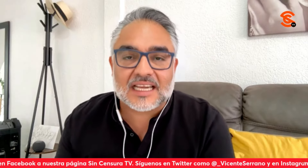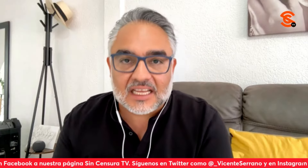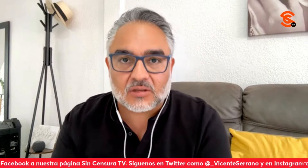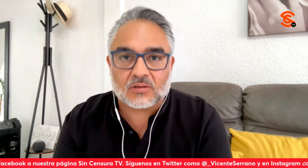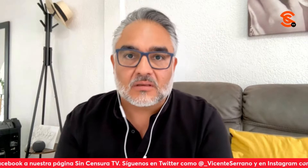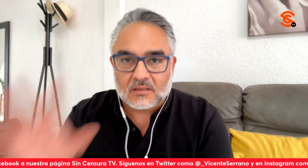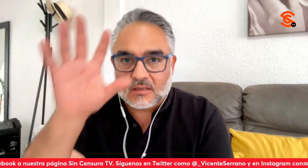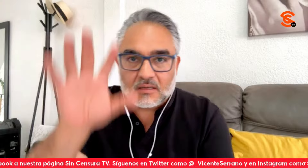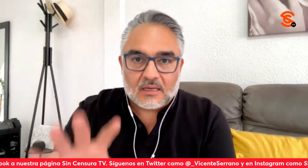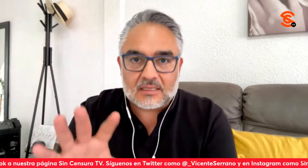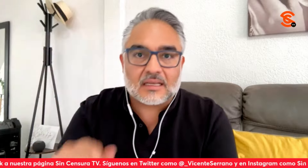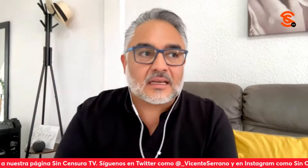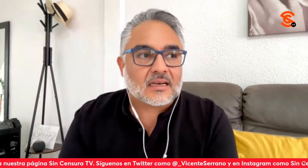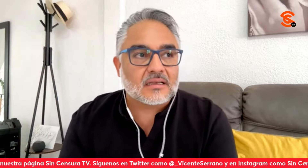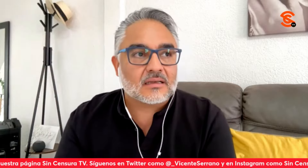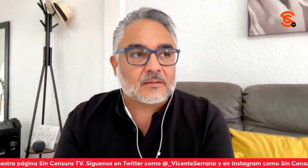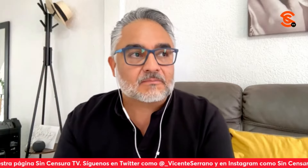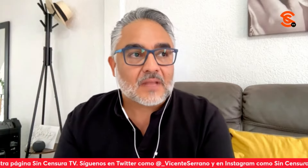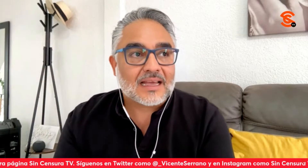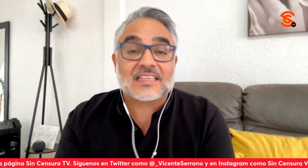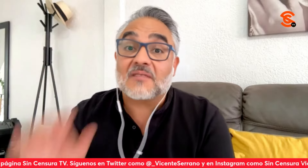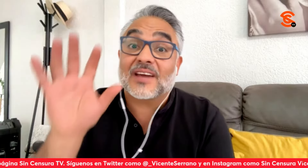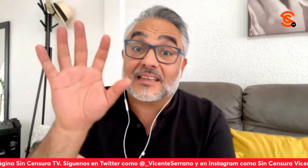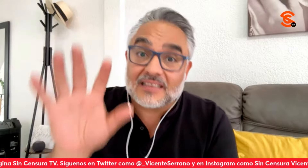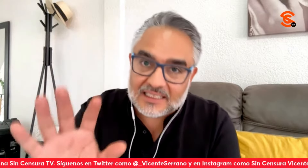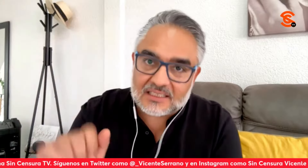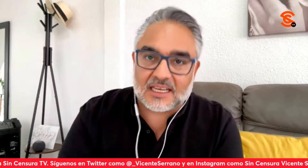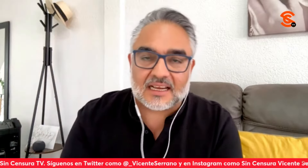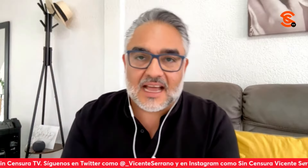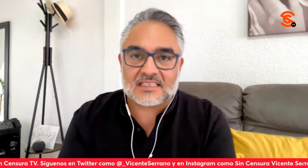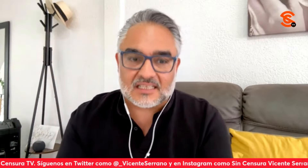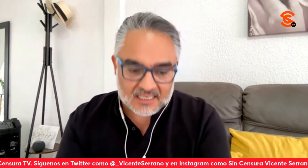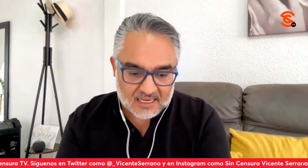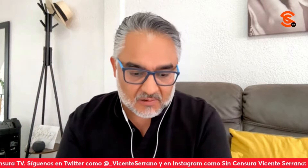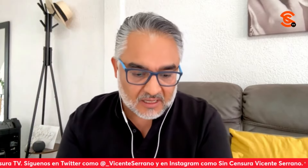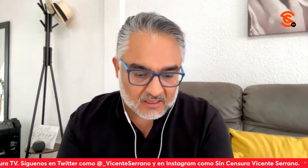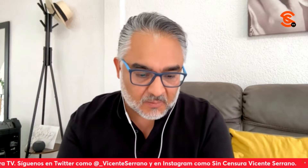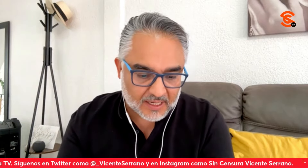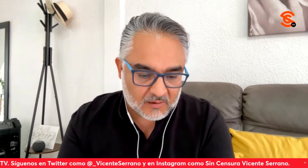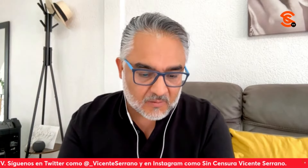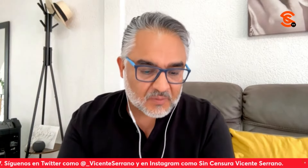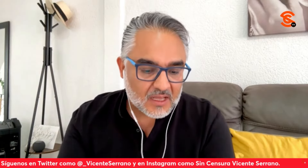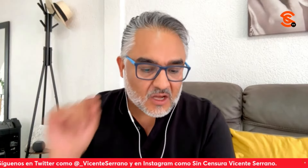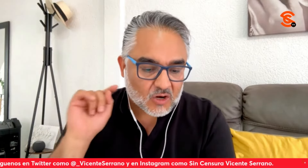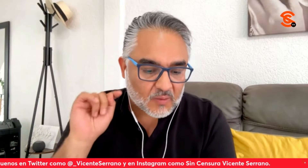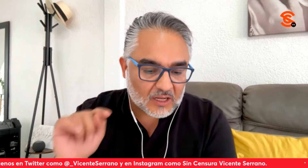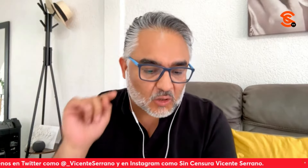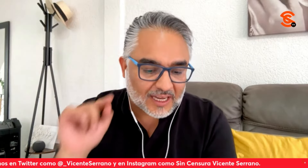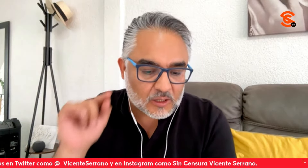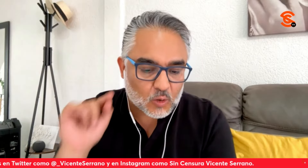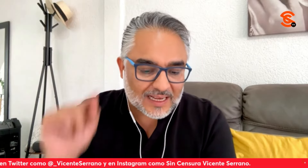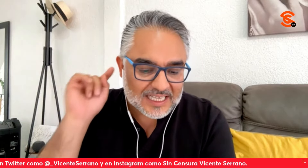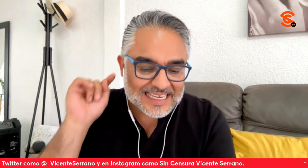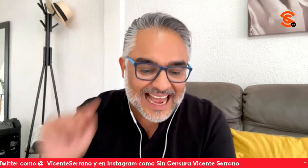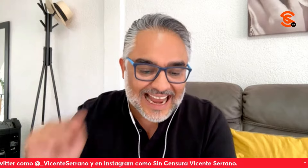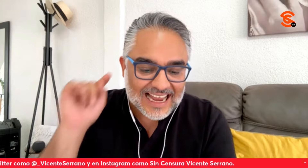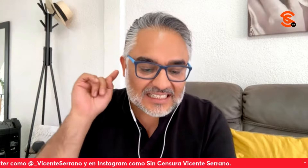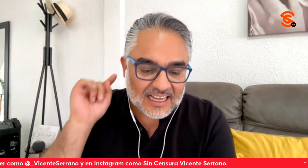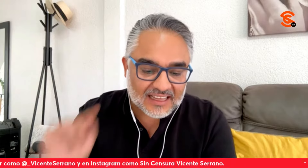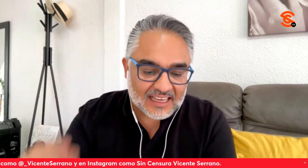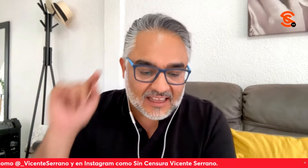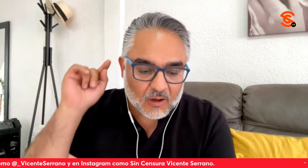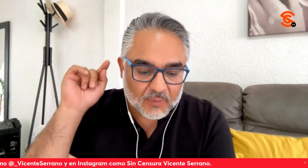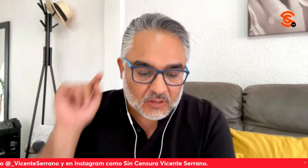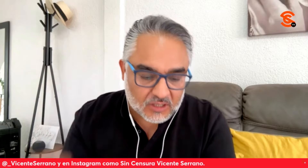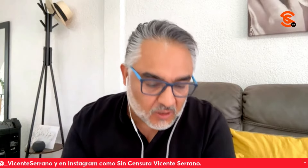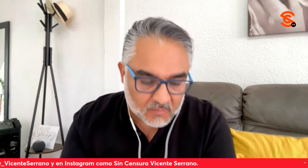este escrito, esta advertencia que hace César Gutiérrez Priego. Roberto Gil Suárez señala la